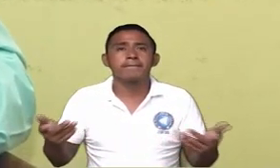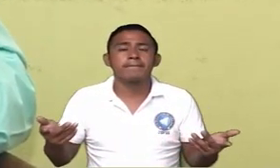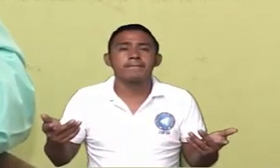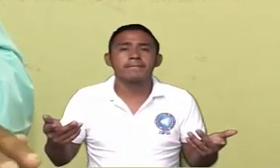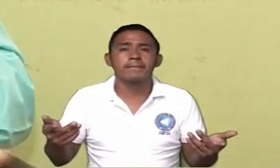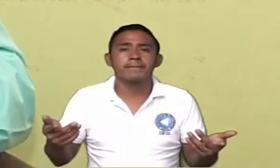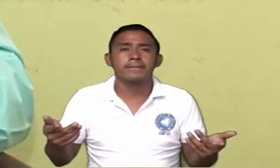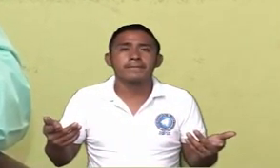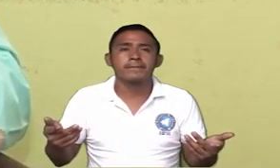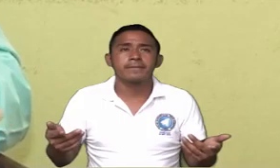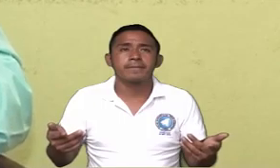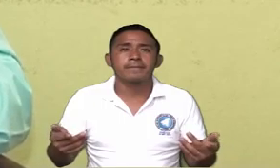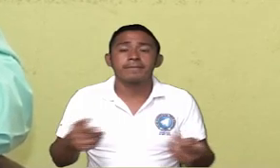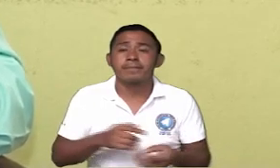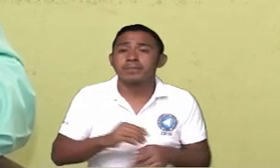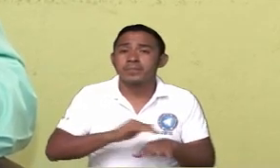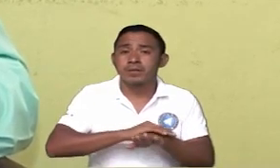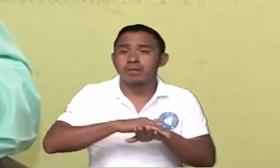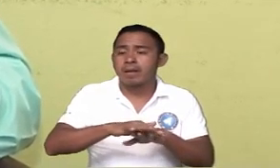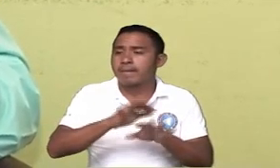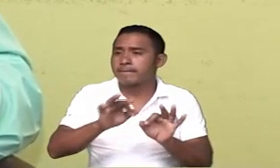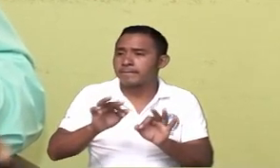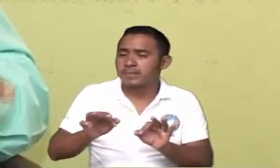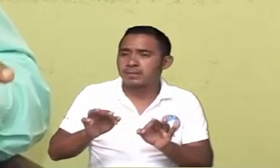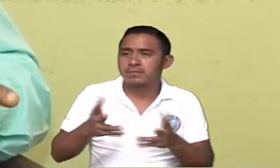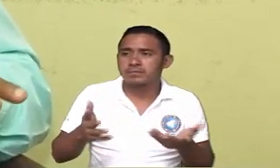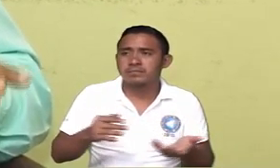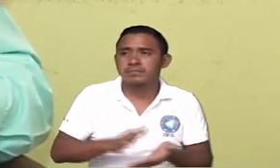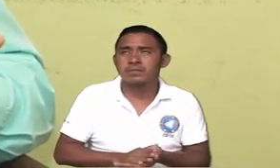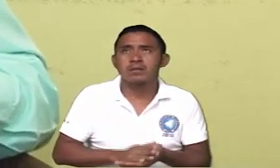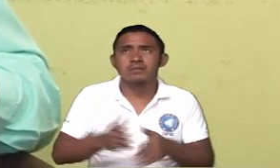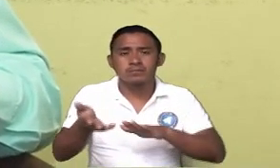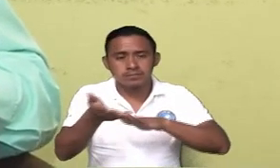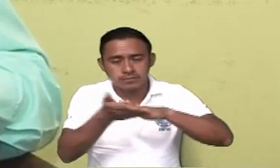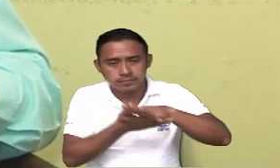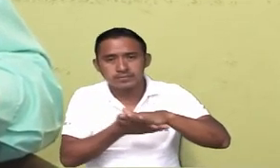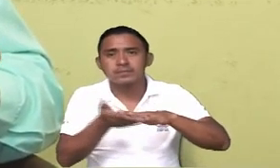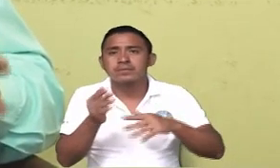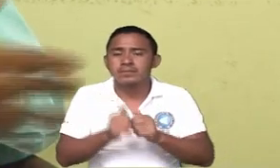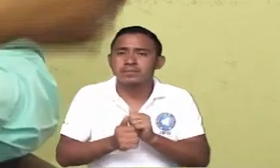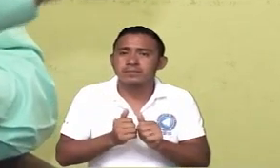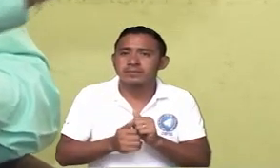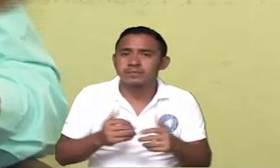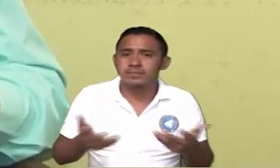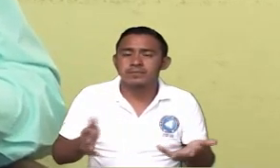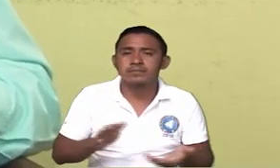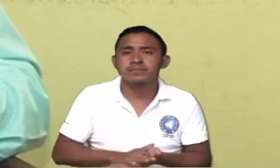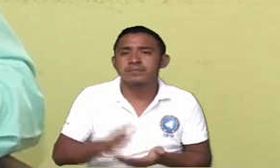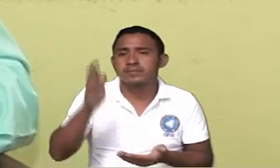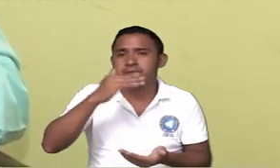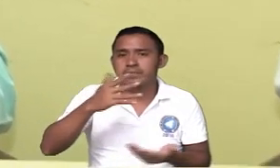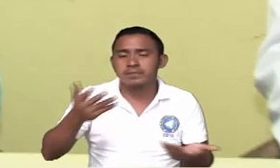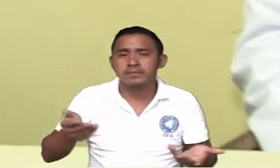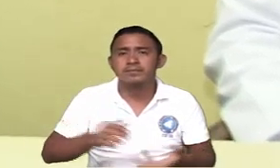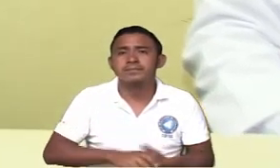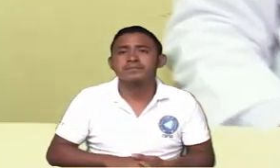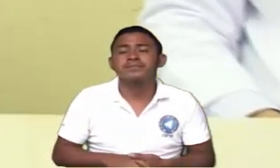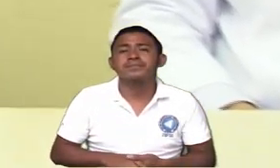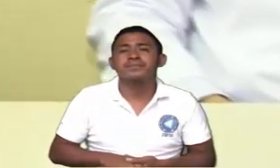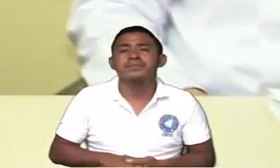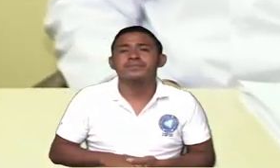la parte de encima porque está limpio, pero abajo tiene que haber algo que está afectando ese mal olor. Así es nuestro cuerpo.